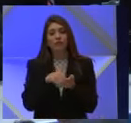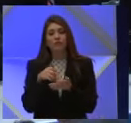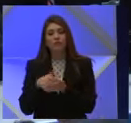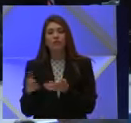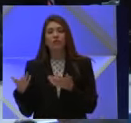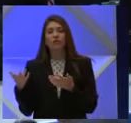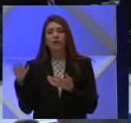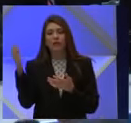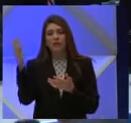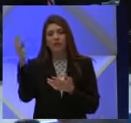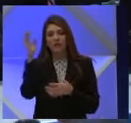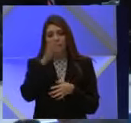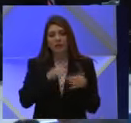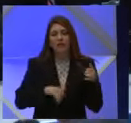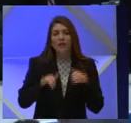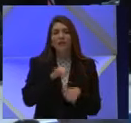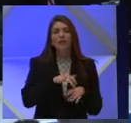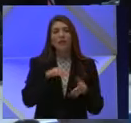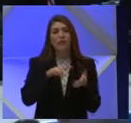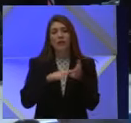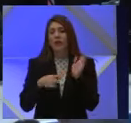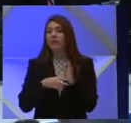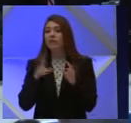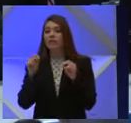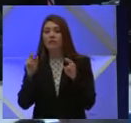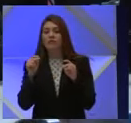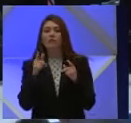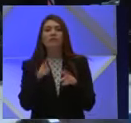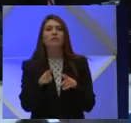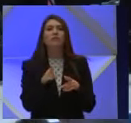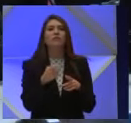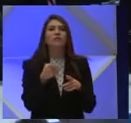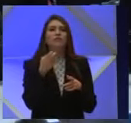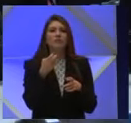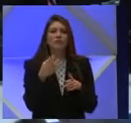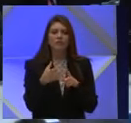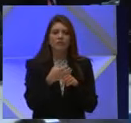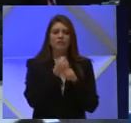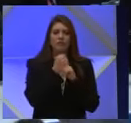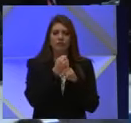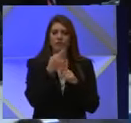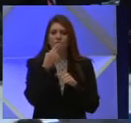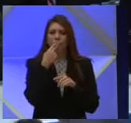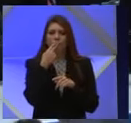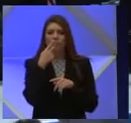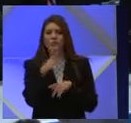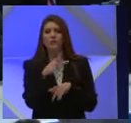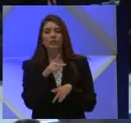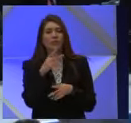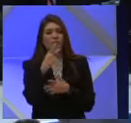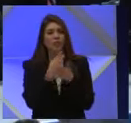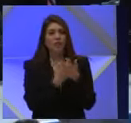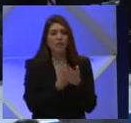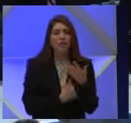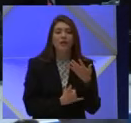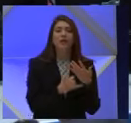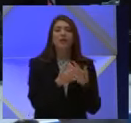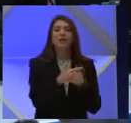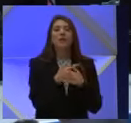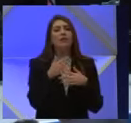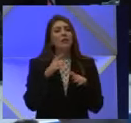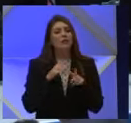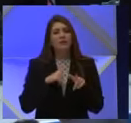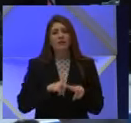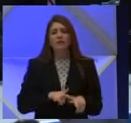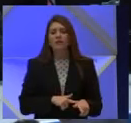ingenieros ese sería el error más grande de cualquier país dejar sin nuevos proyectos sin nuevos incentivos